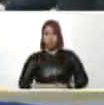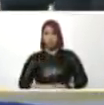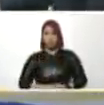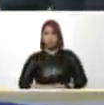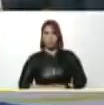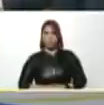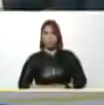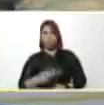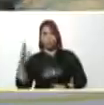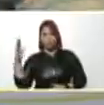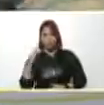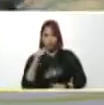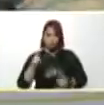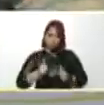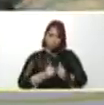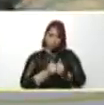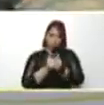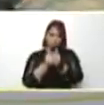Vino acompañado